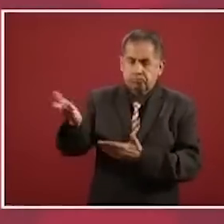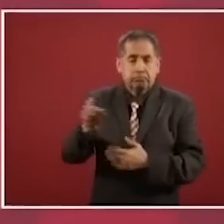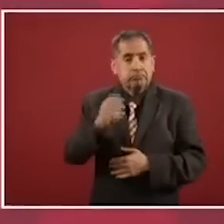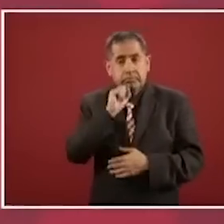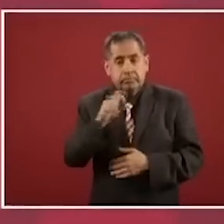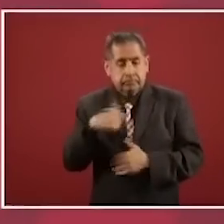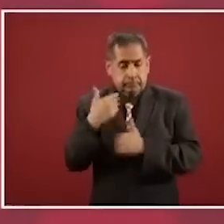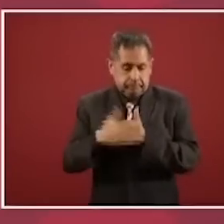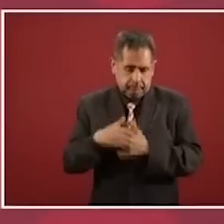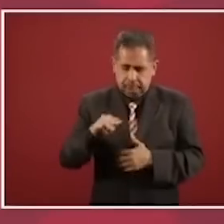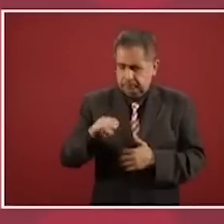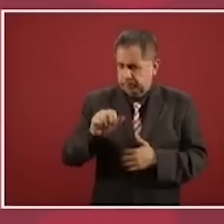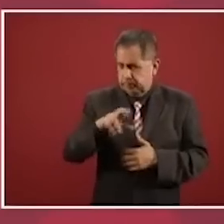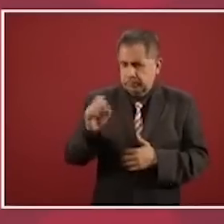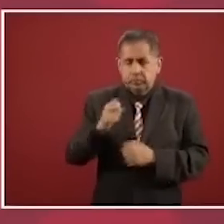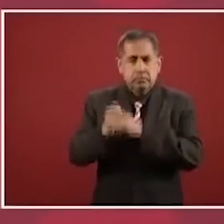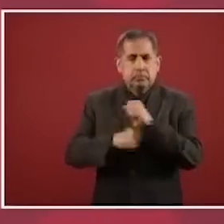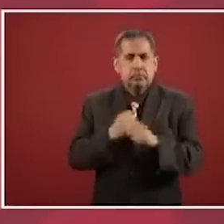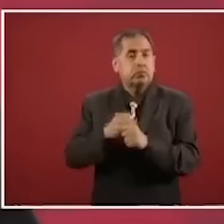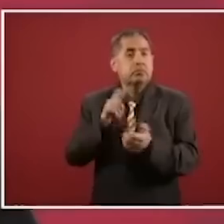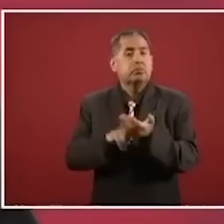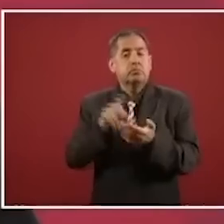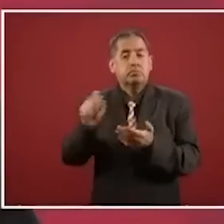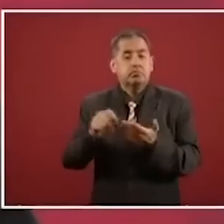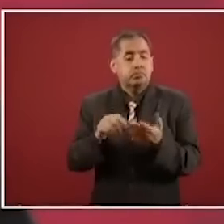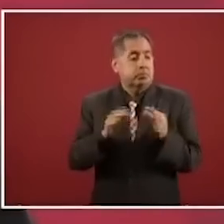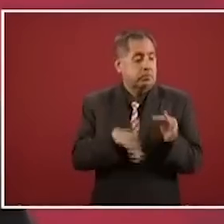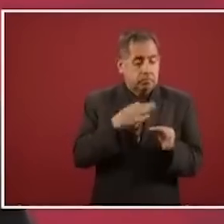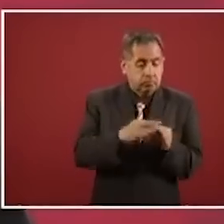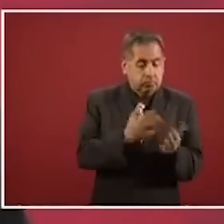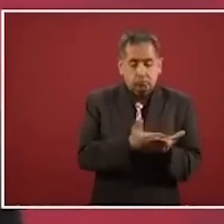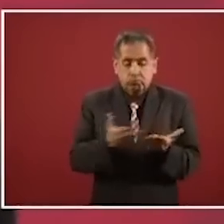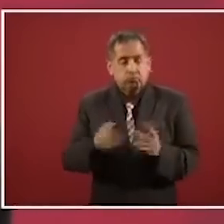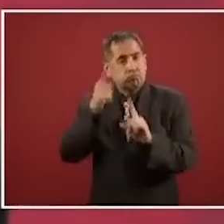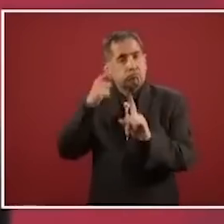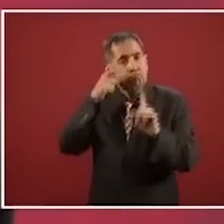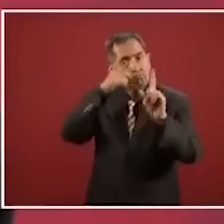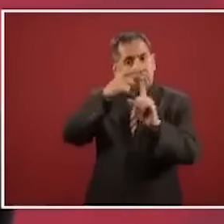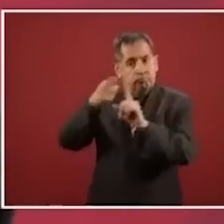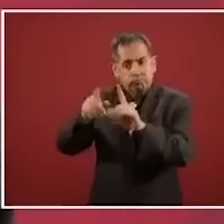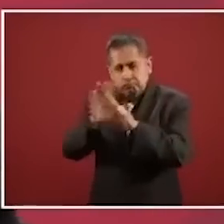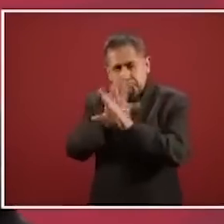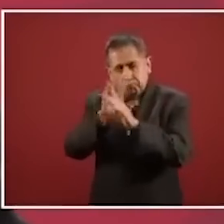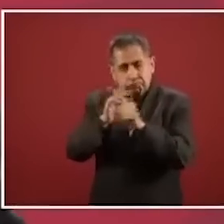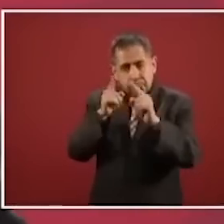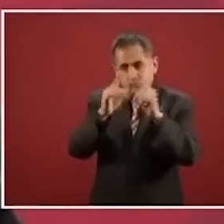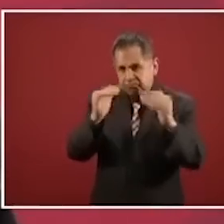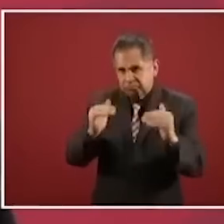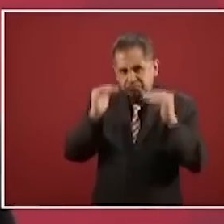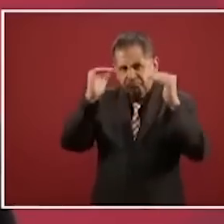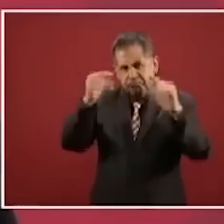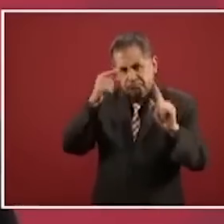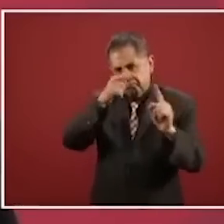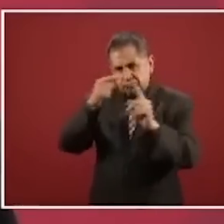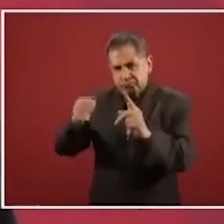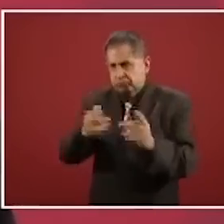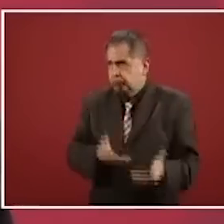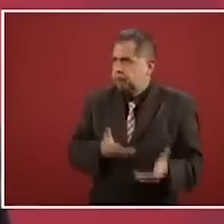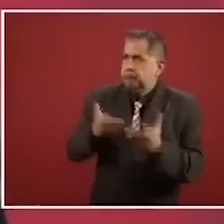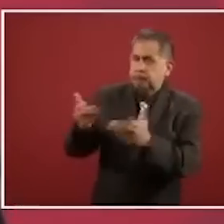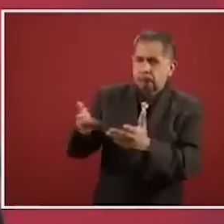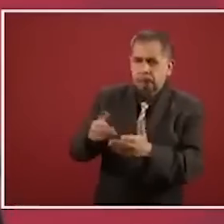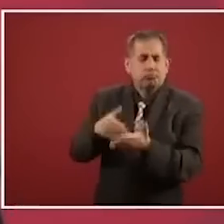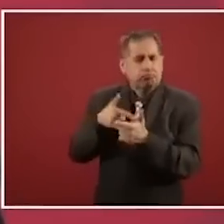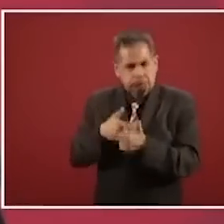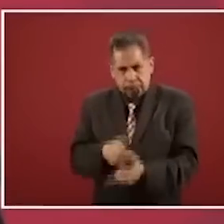a partir del mes de marzo del 2020 cuáles van a ser las metas ajustadas hacia arriba, más ambiciosas. O sea, vamos a